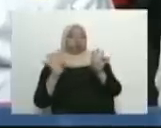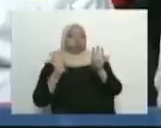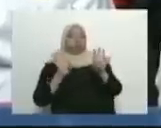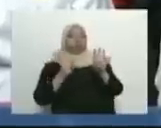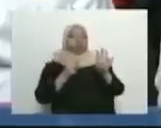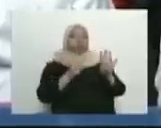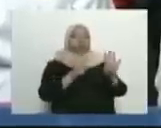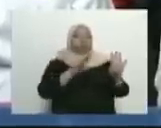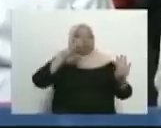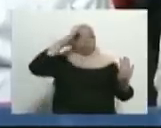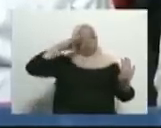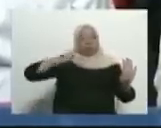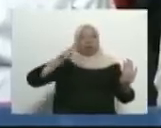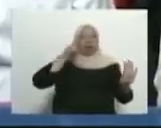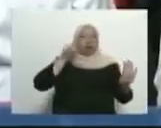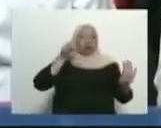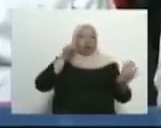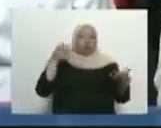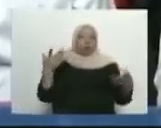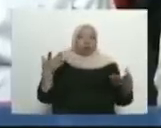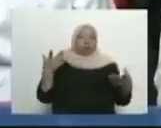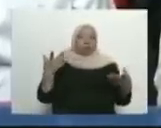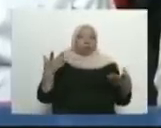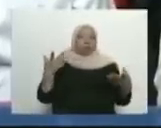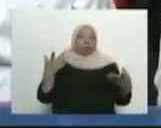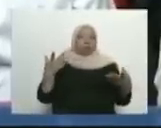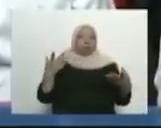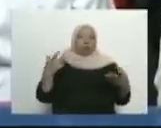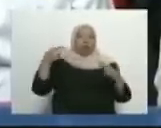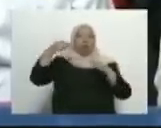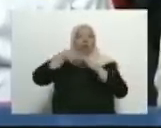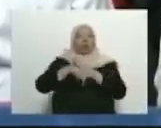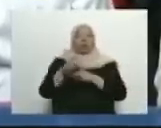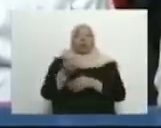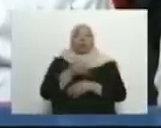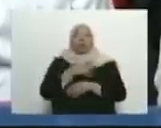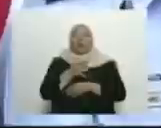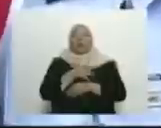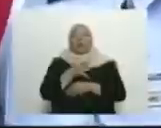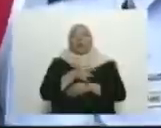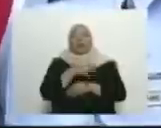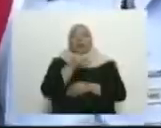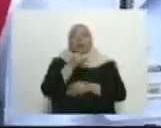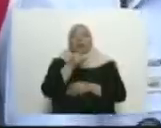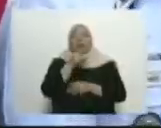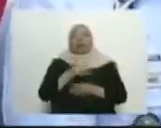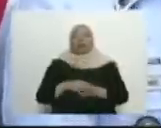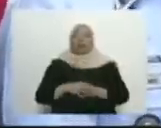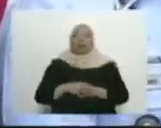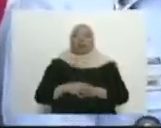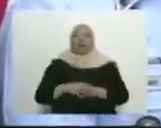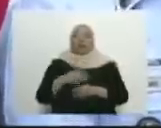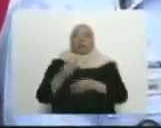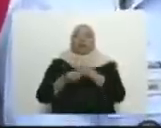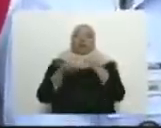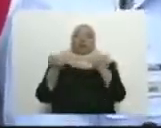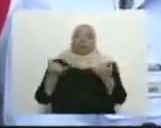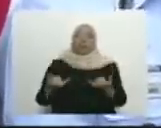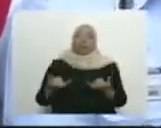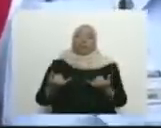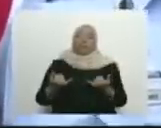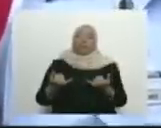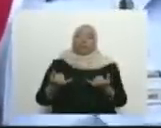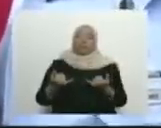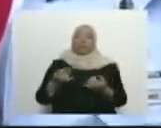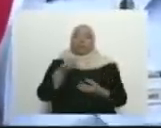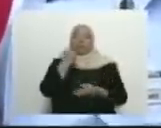Ciertamente nuestro... tenemos un pesar profundo, un dolor profundo, nos produce la pérdida de un compañero, compañero que